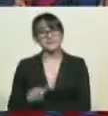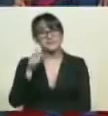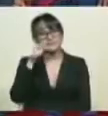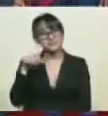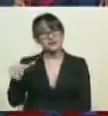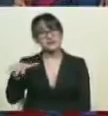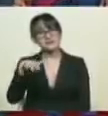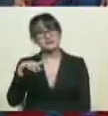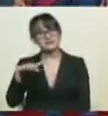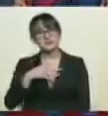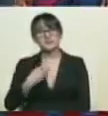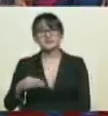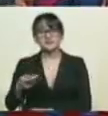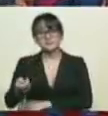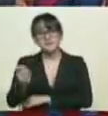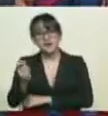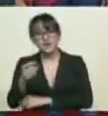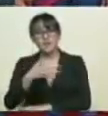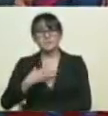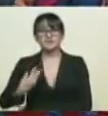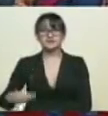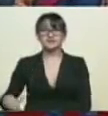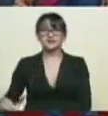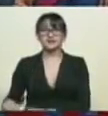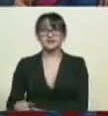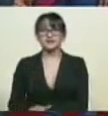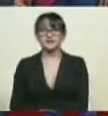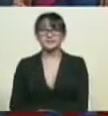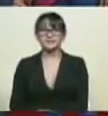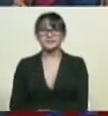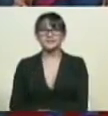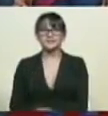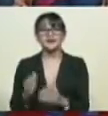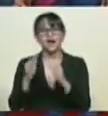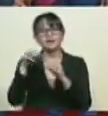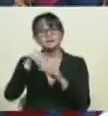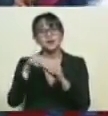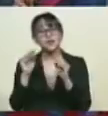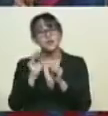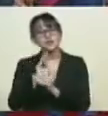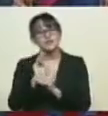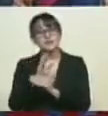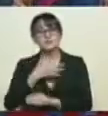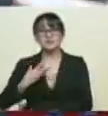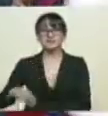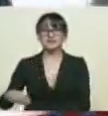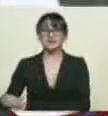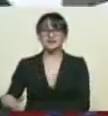campesino presidente, pescador presidente, ama de casa presidente,